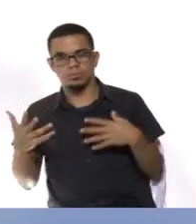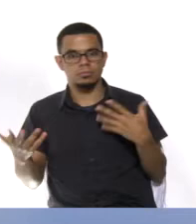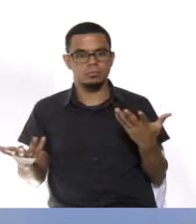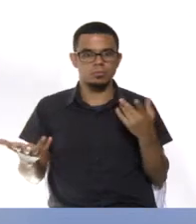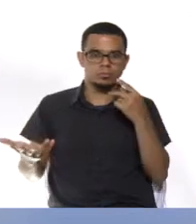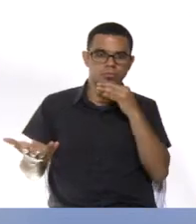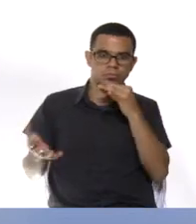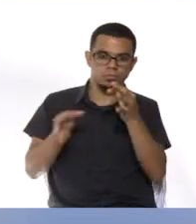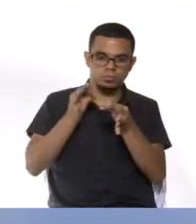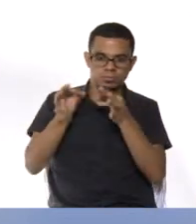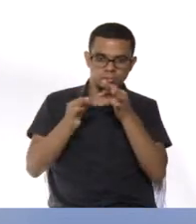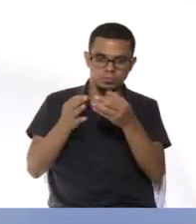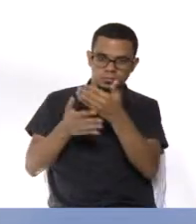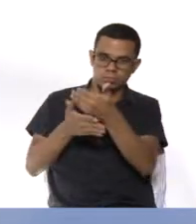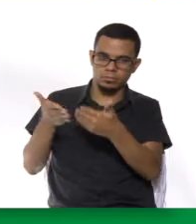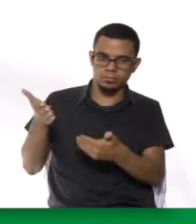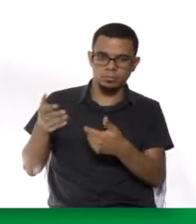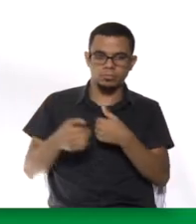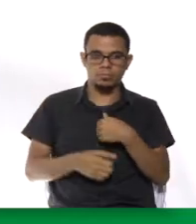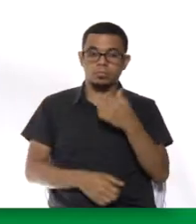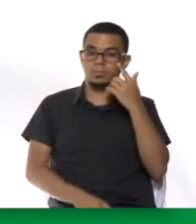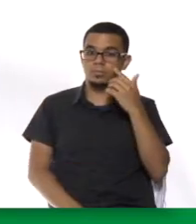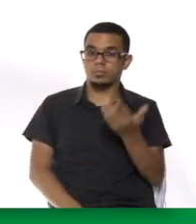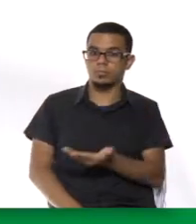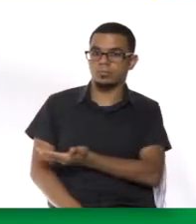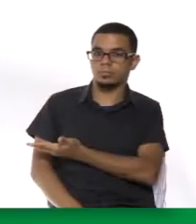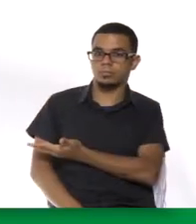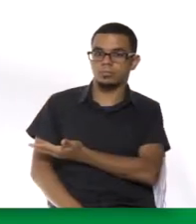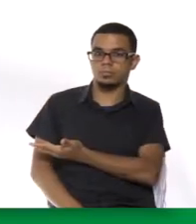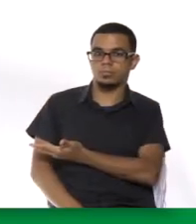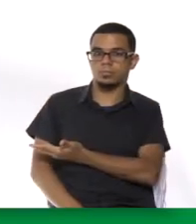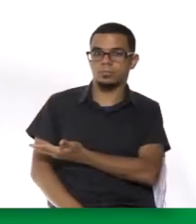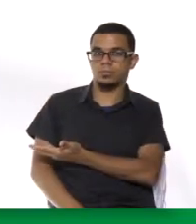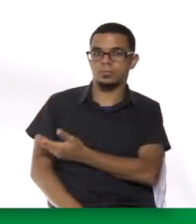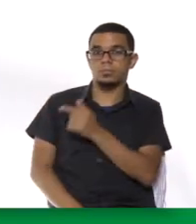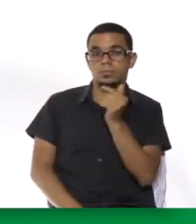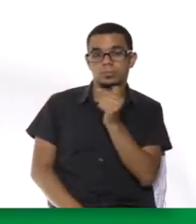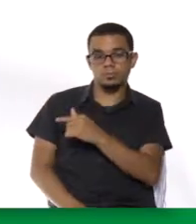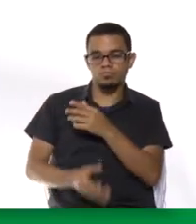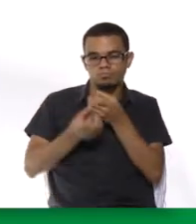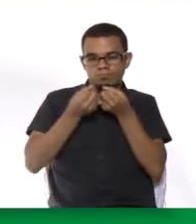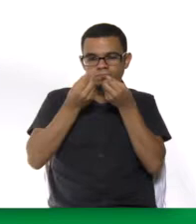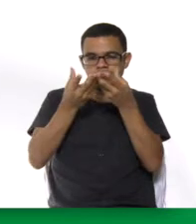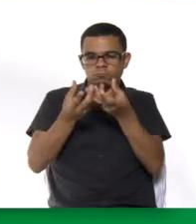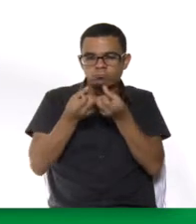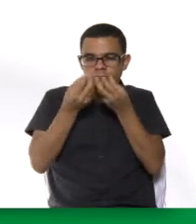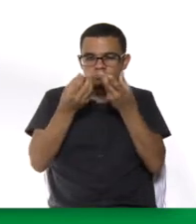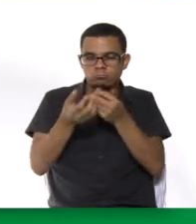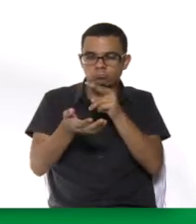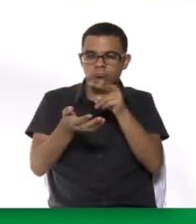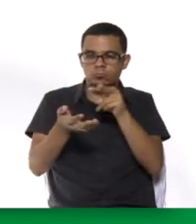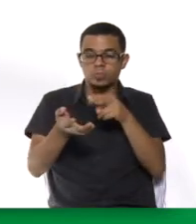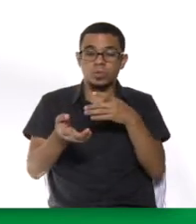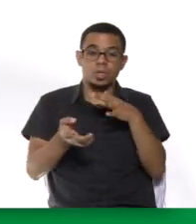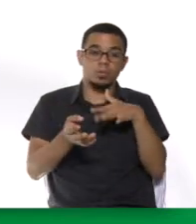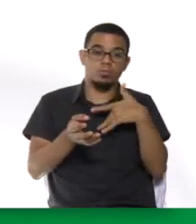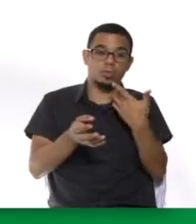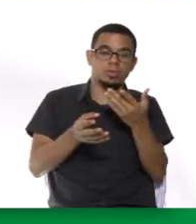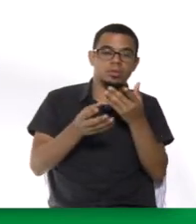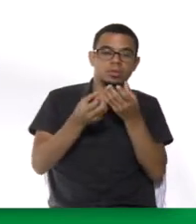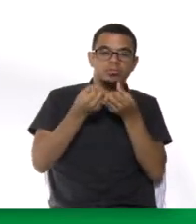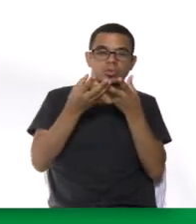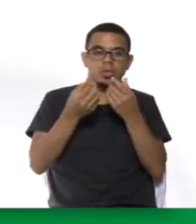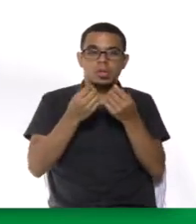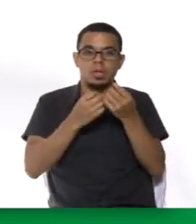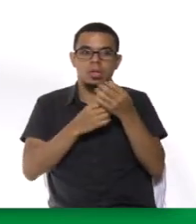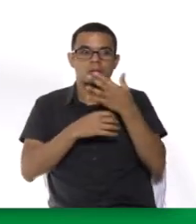también tenemos el texto narrativo, que él nos indica, son aquellos textos que el contenido pueden ser reales o